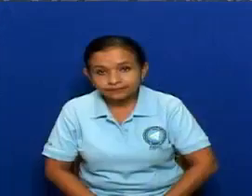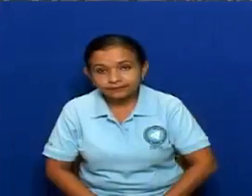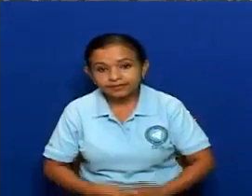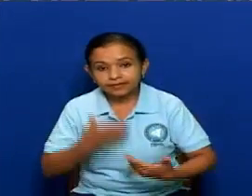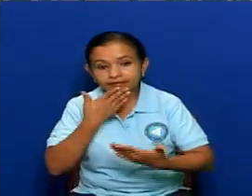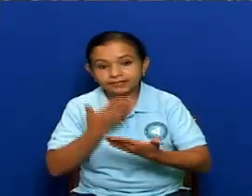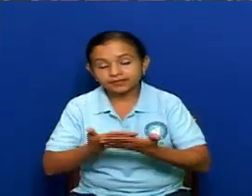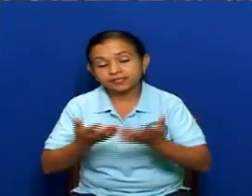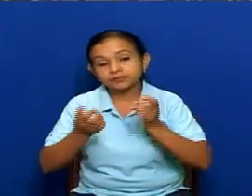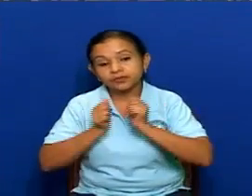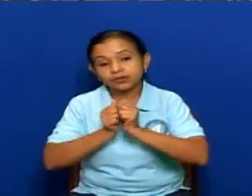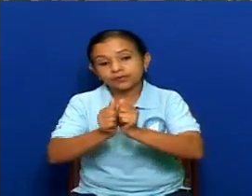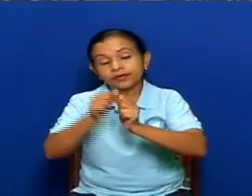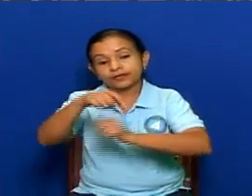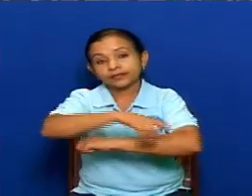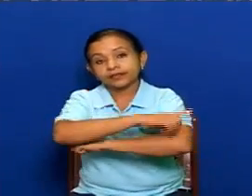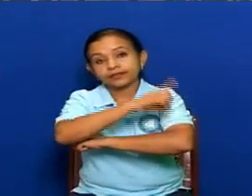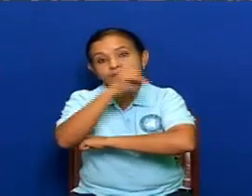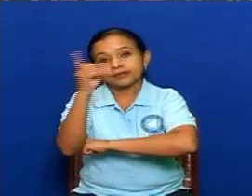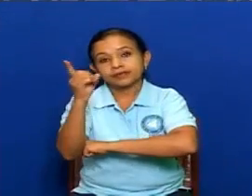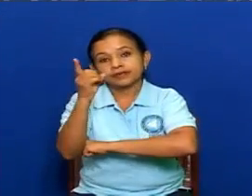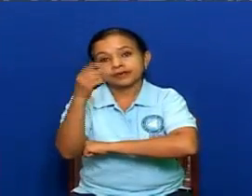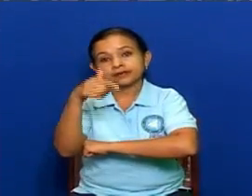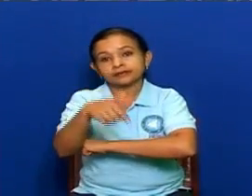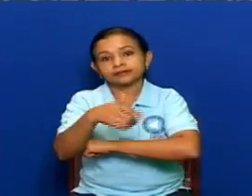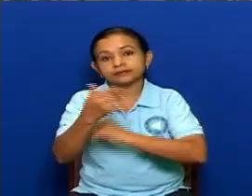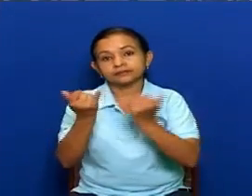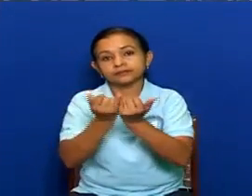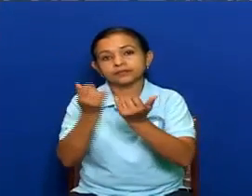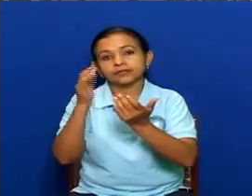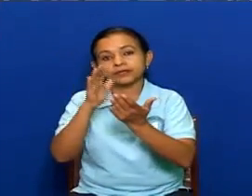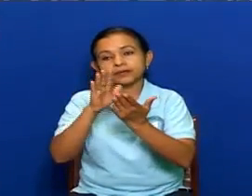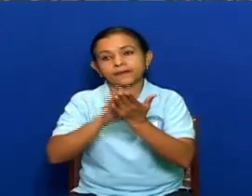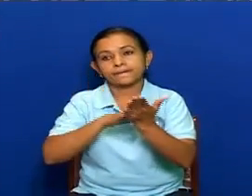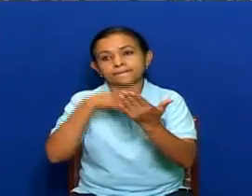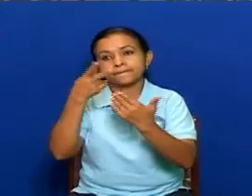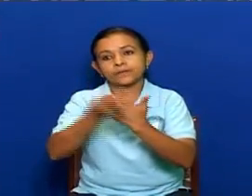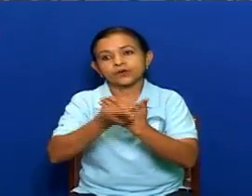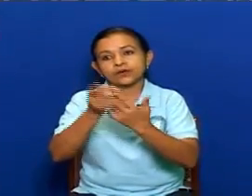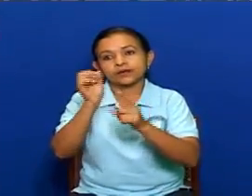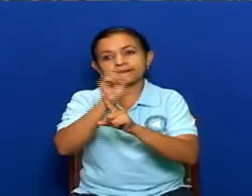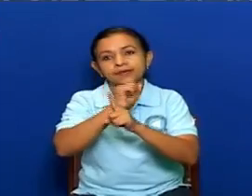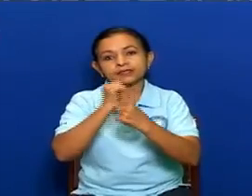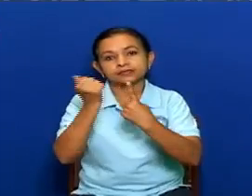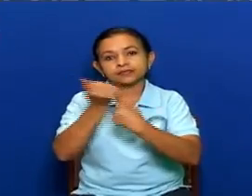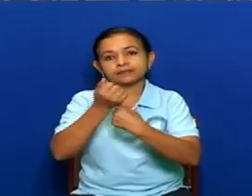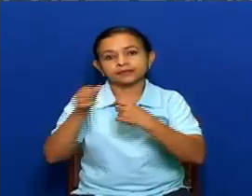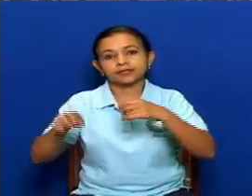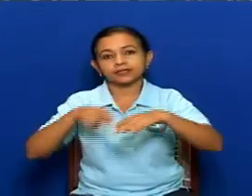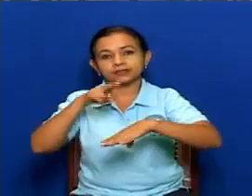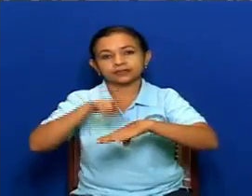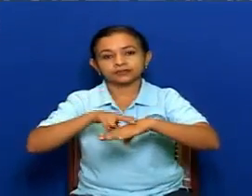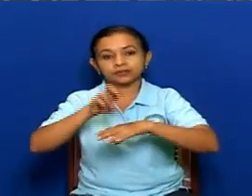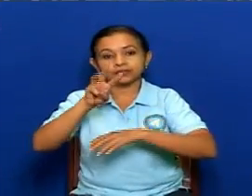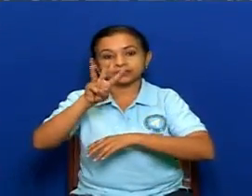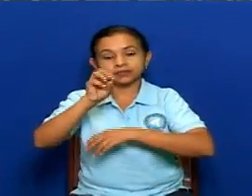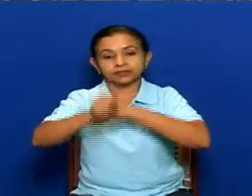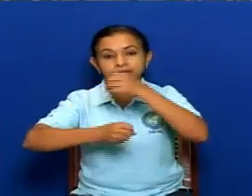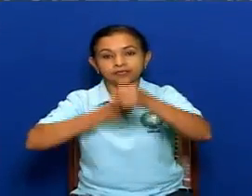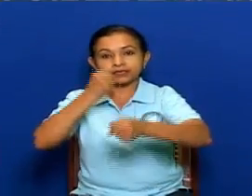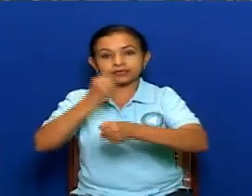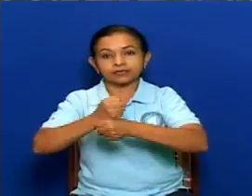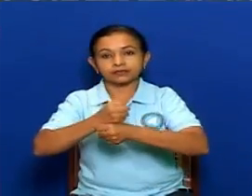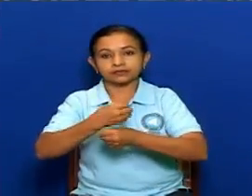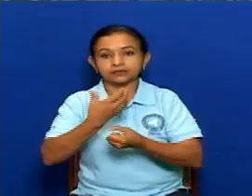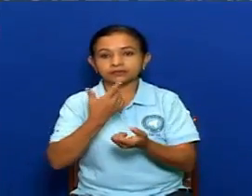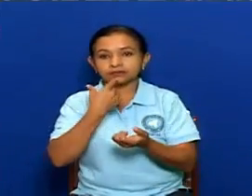Gracias por acompañarnos el día de hoy en esta edición del programa Asamblea Nacional 30 años legislando para vos.